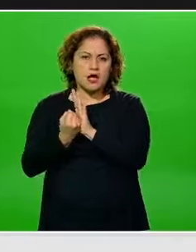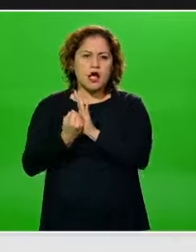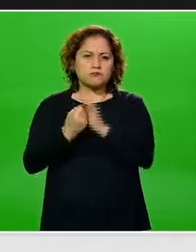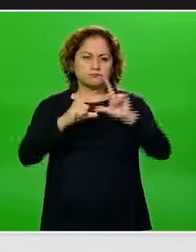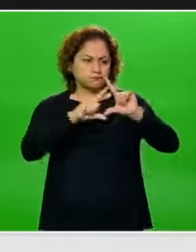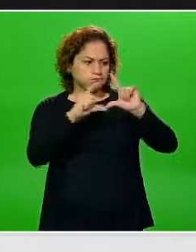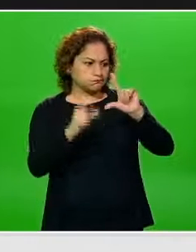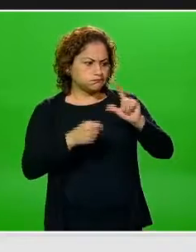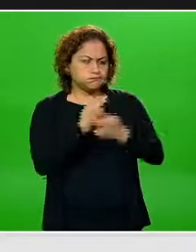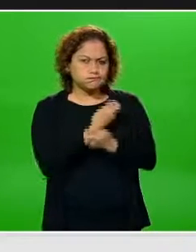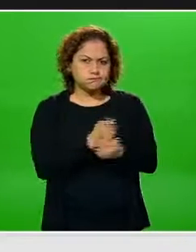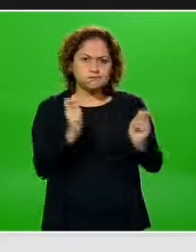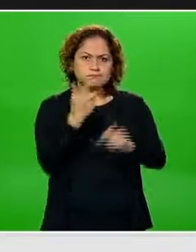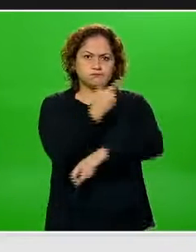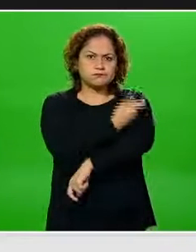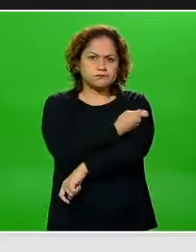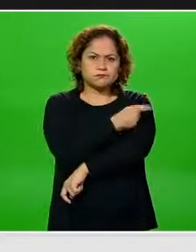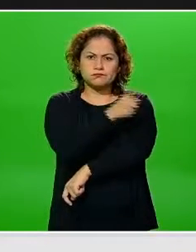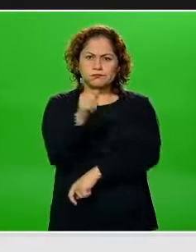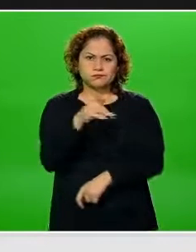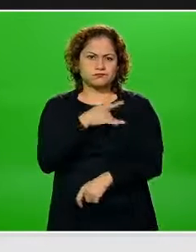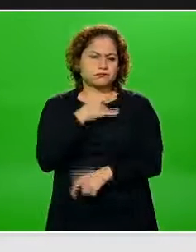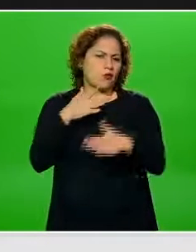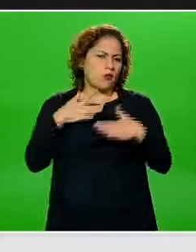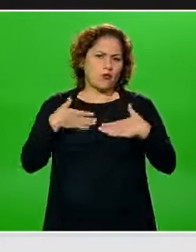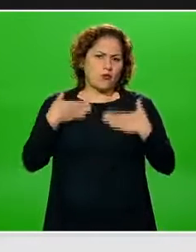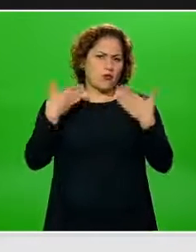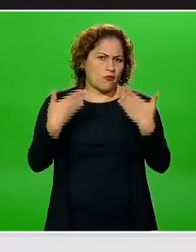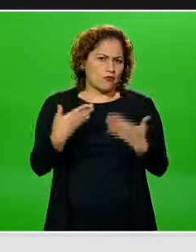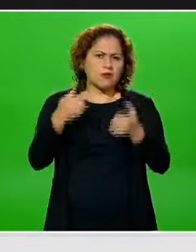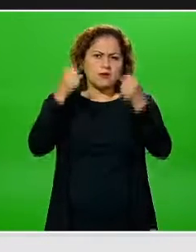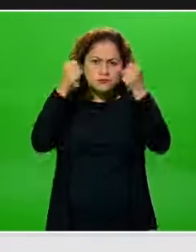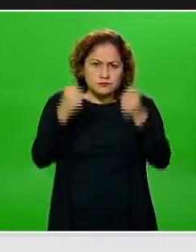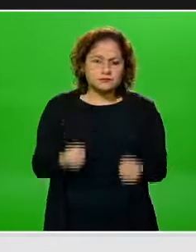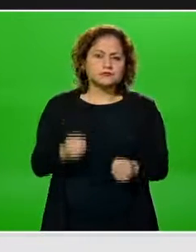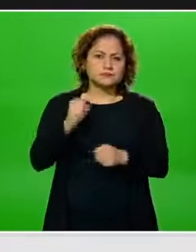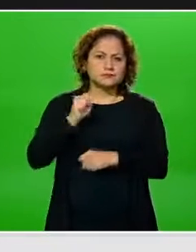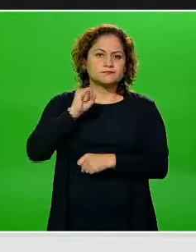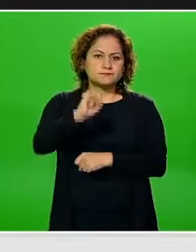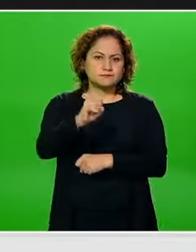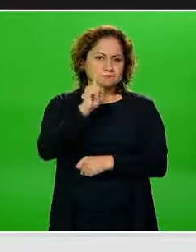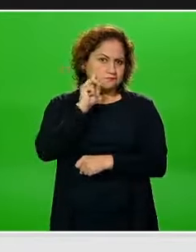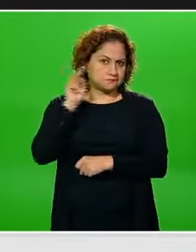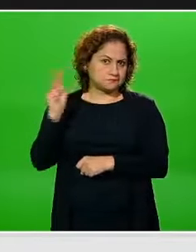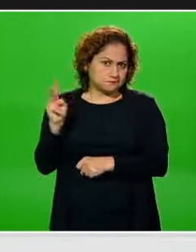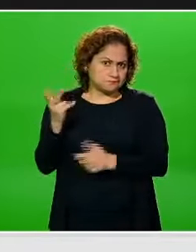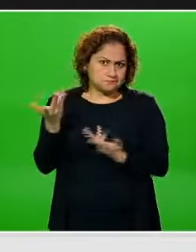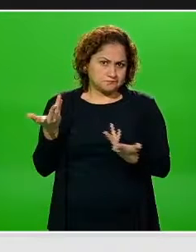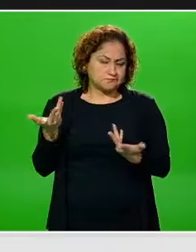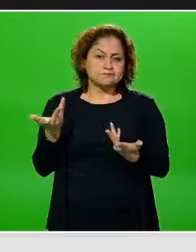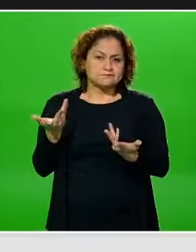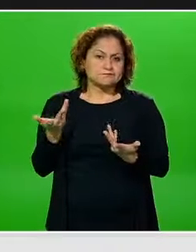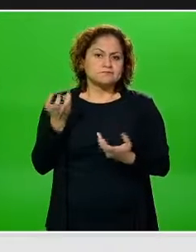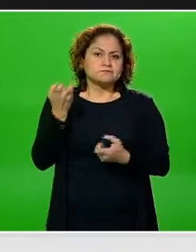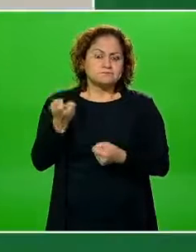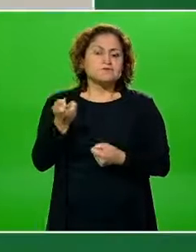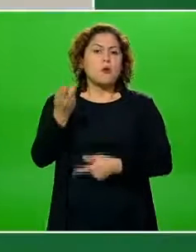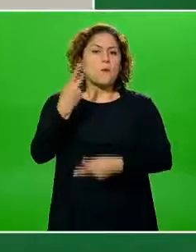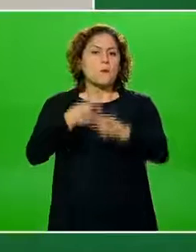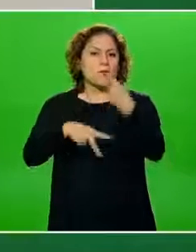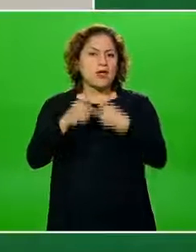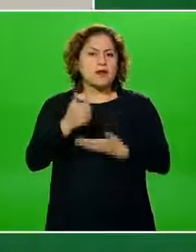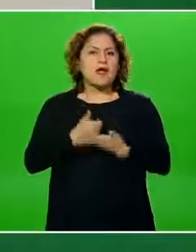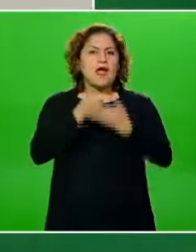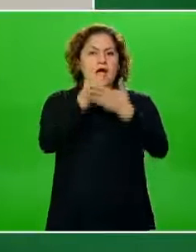el país, pues están obviamente generando mucha mayor beneficio, que es el esperado para la vacuna,